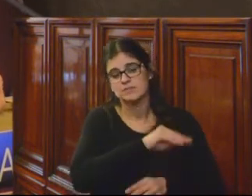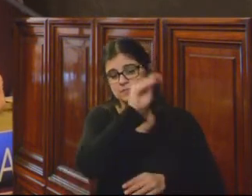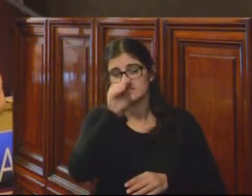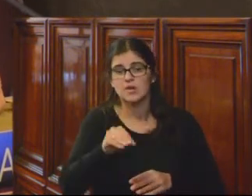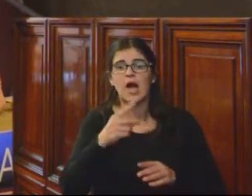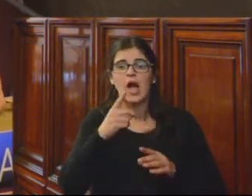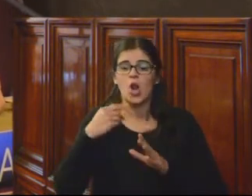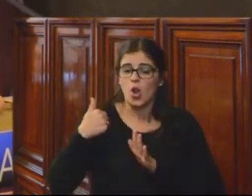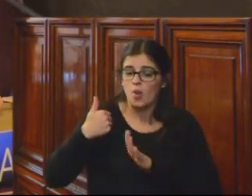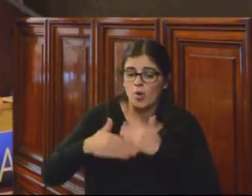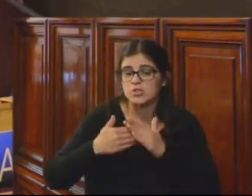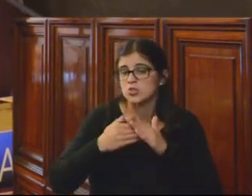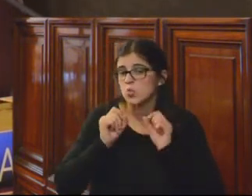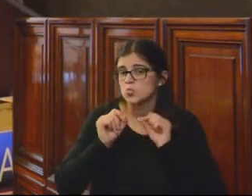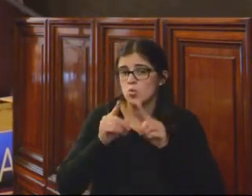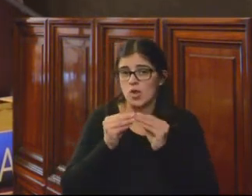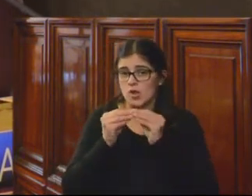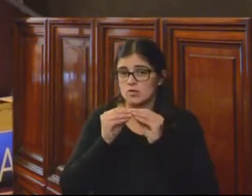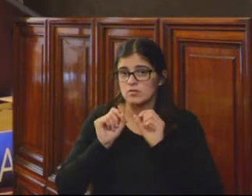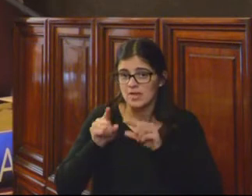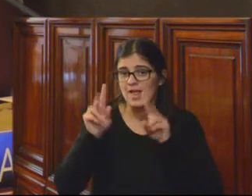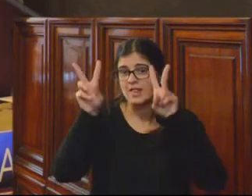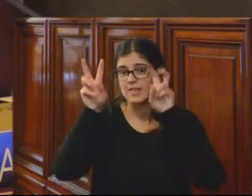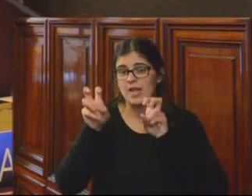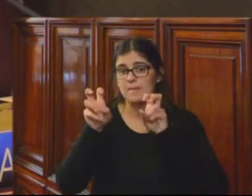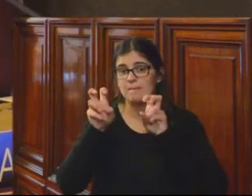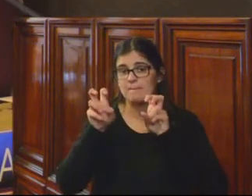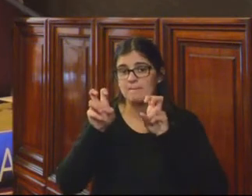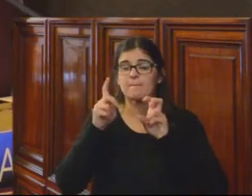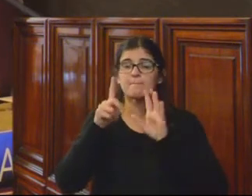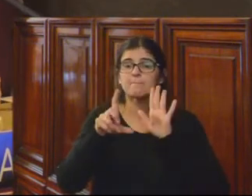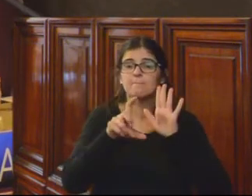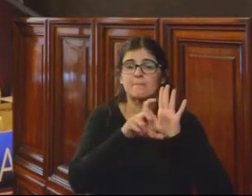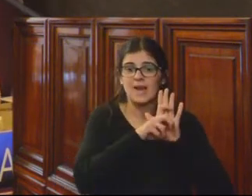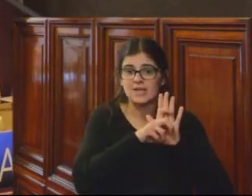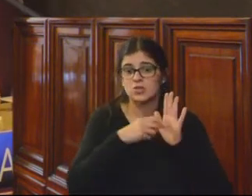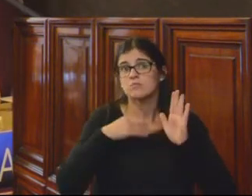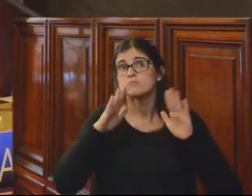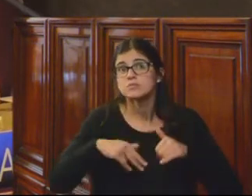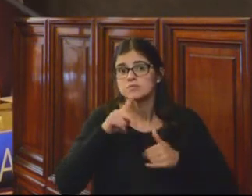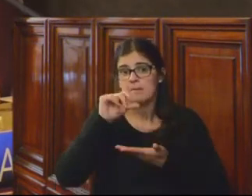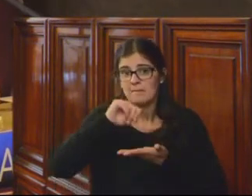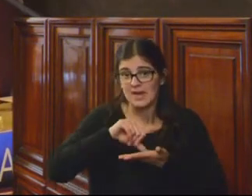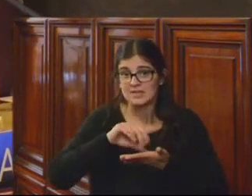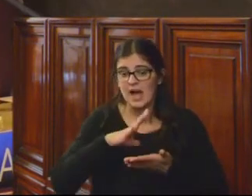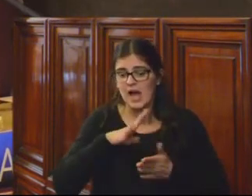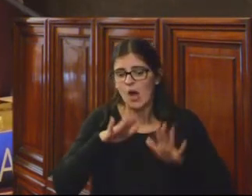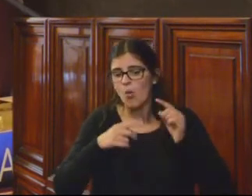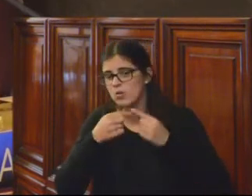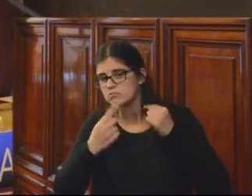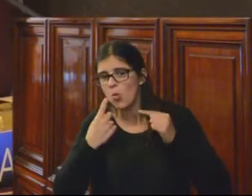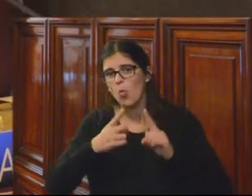los procesos correspondientes en el tema, en la legislación de nuestro país. Es que si ocurren casos aislados